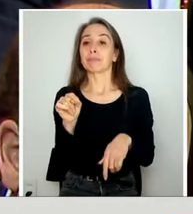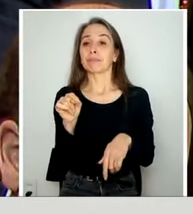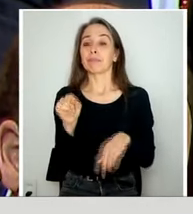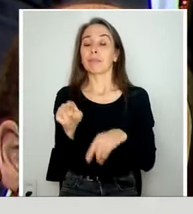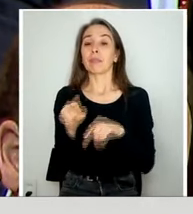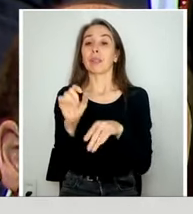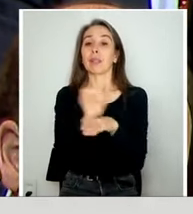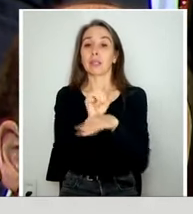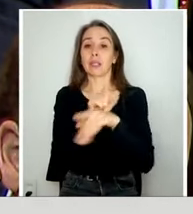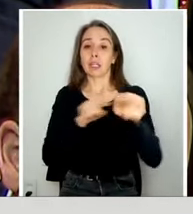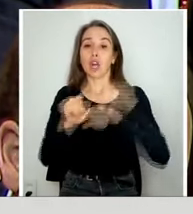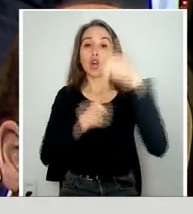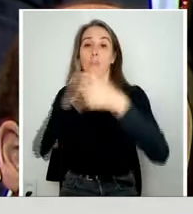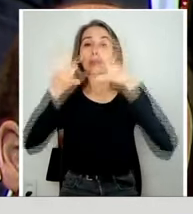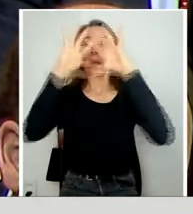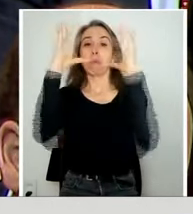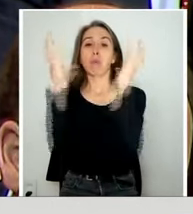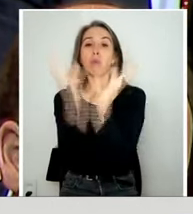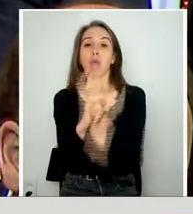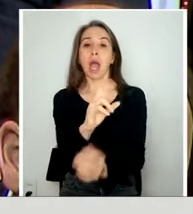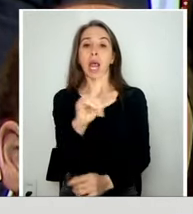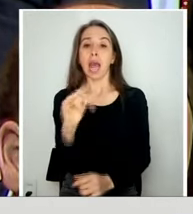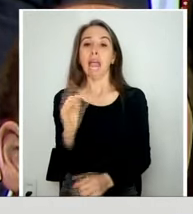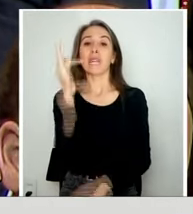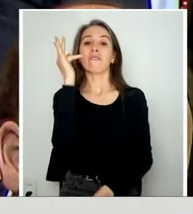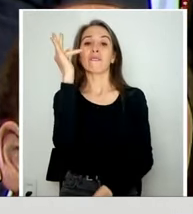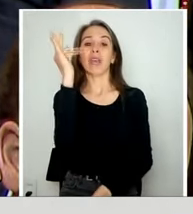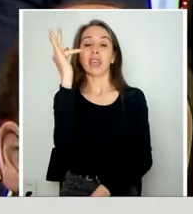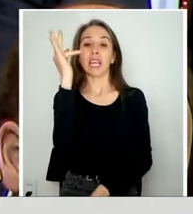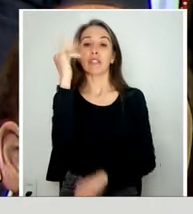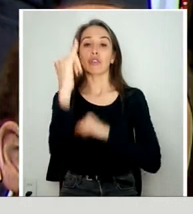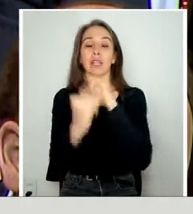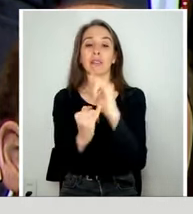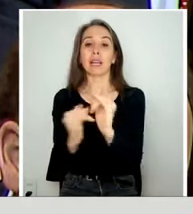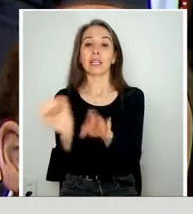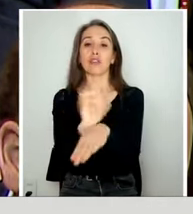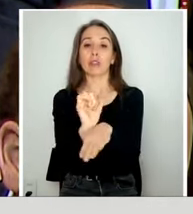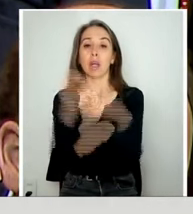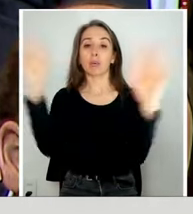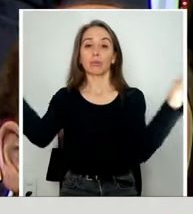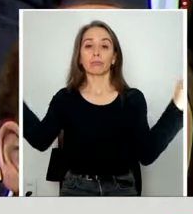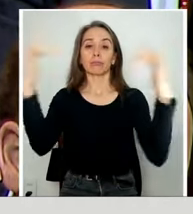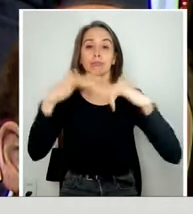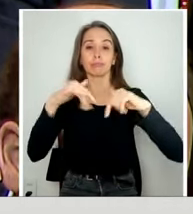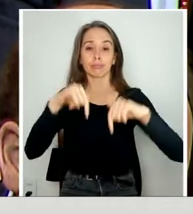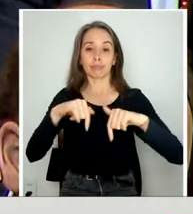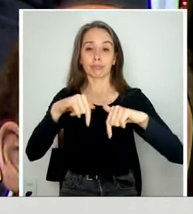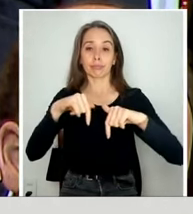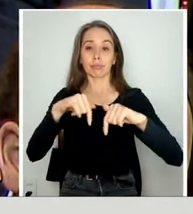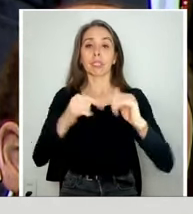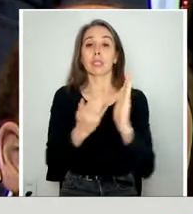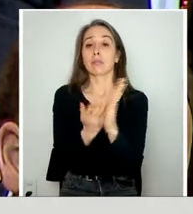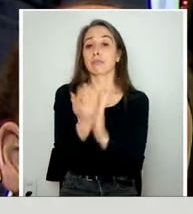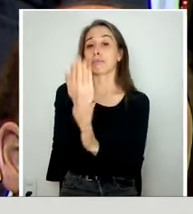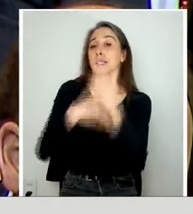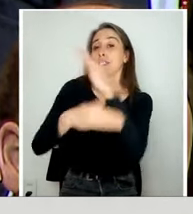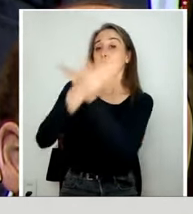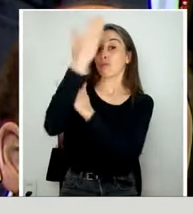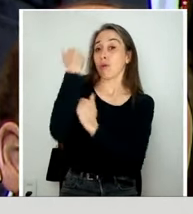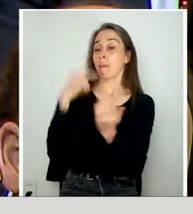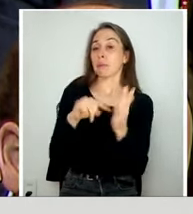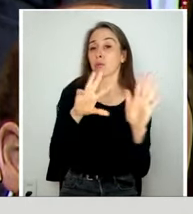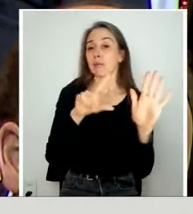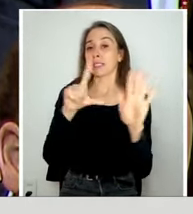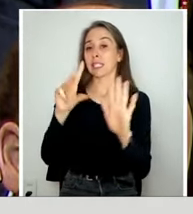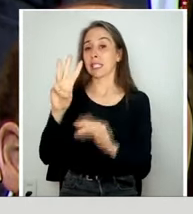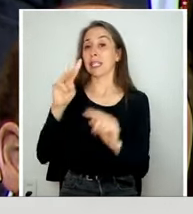es organizado por la federación Internacional del automóvil y se realiza desde 1973 la edición de este